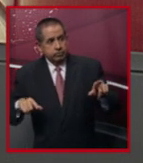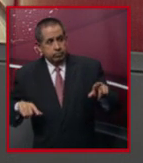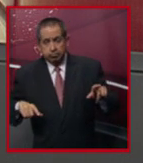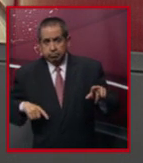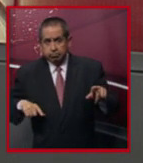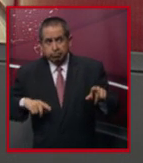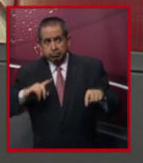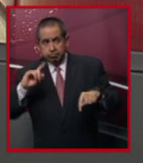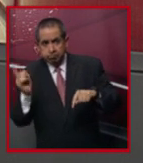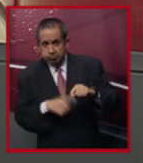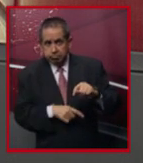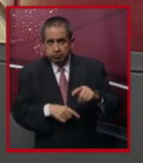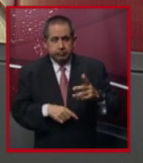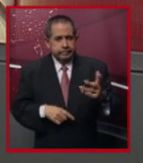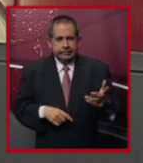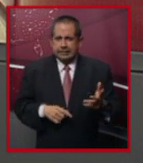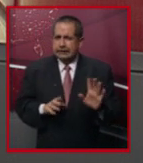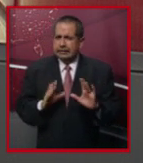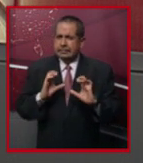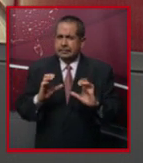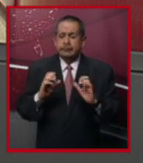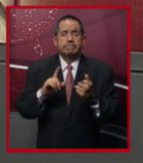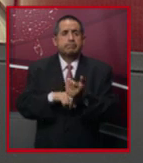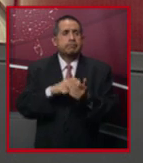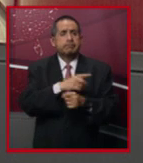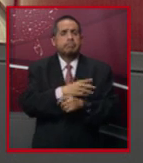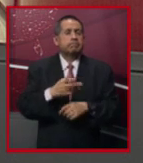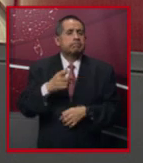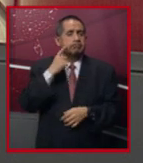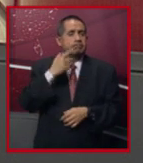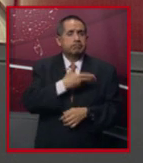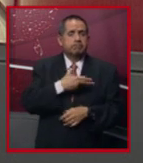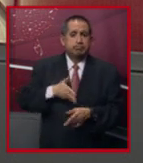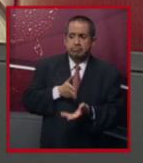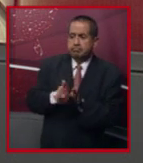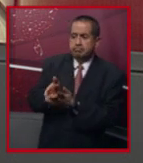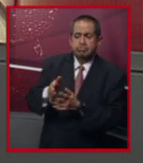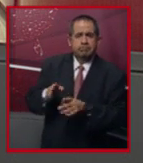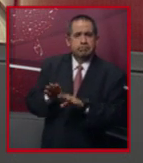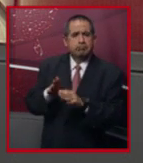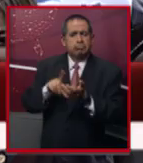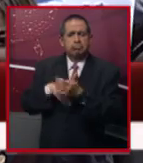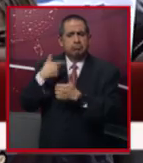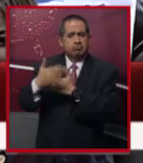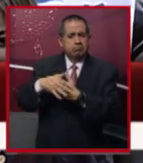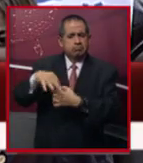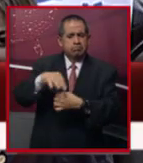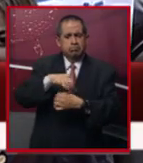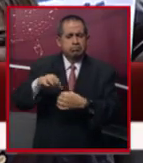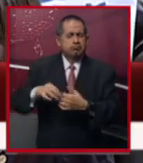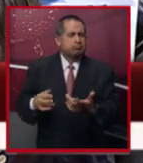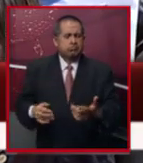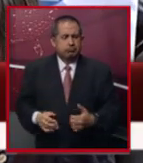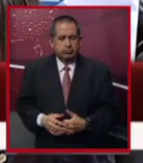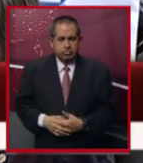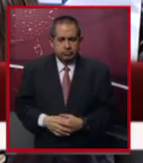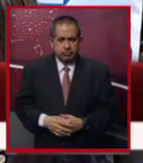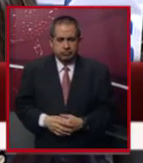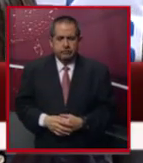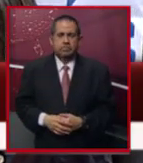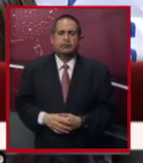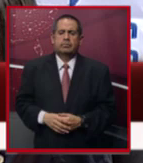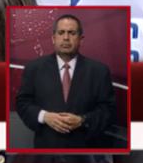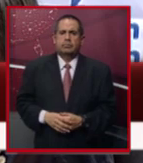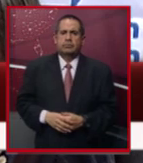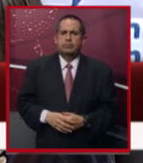en contra de la intervención del presidente de la República en las elecciones intermedias. Por lo que hace a la